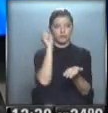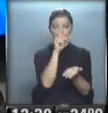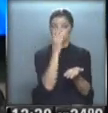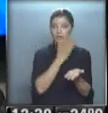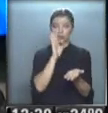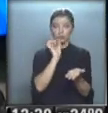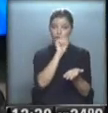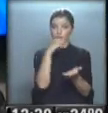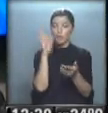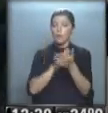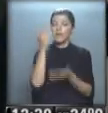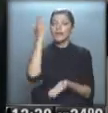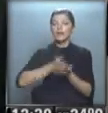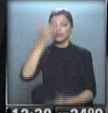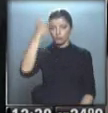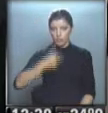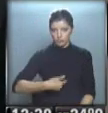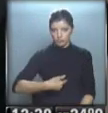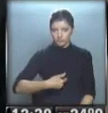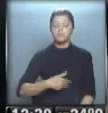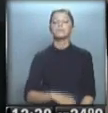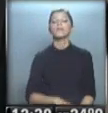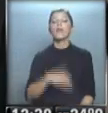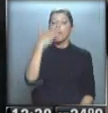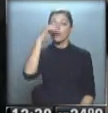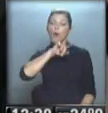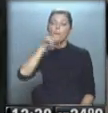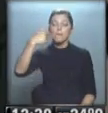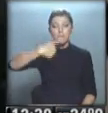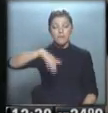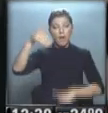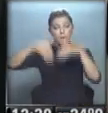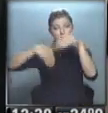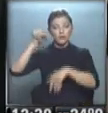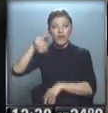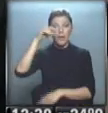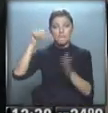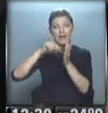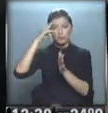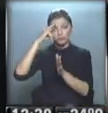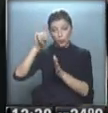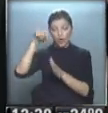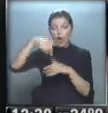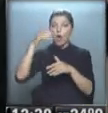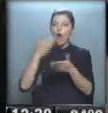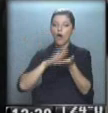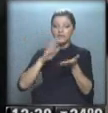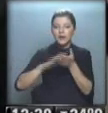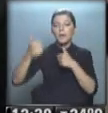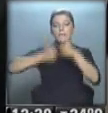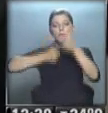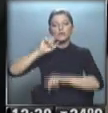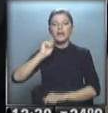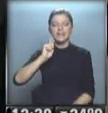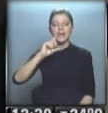eso les preparamos un informe especial sobre el tema. Y para las próximas elecciones presidenciales en Uruguay, vuelve a postularse desde el Frente Amplio Tabaré